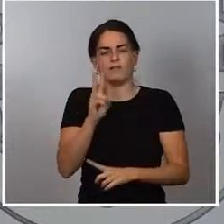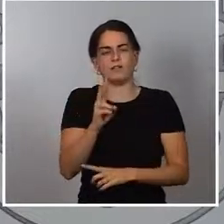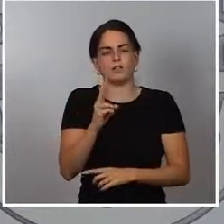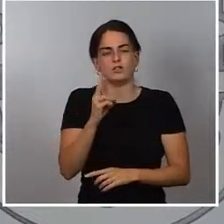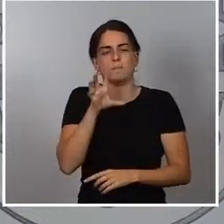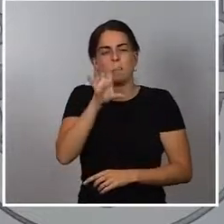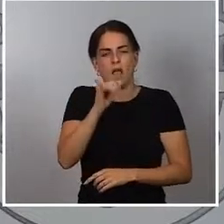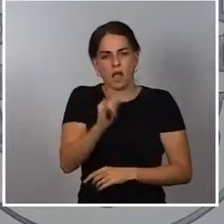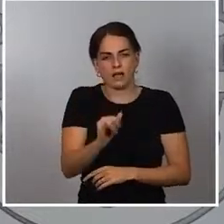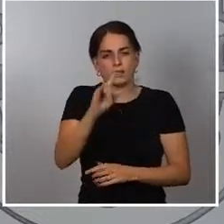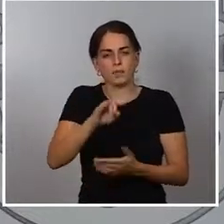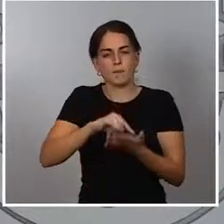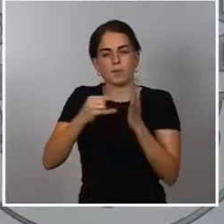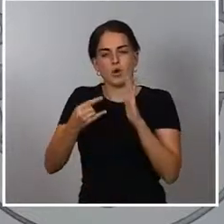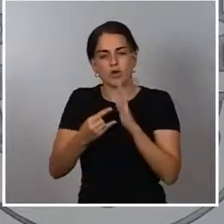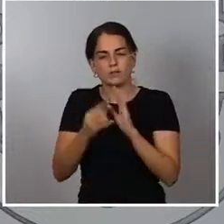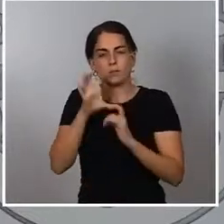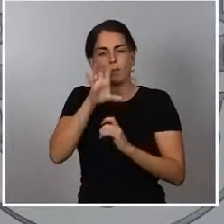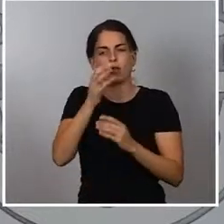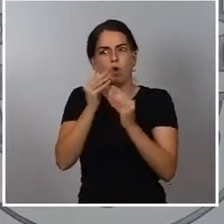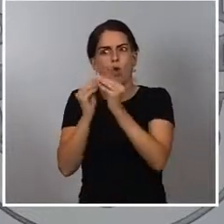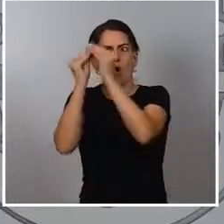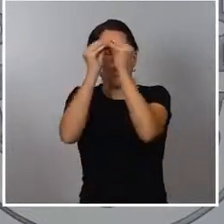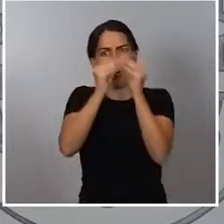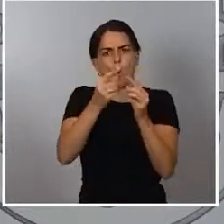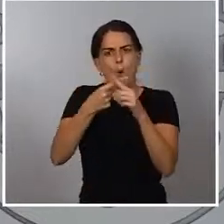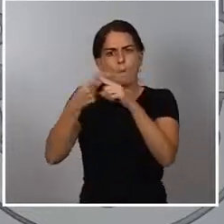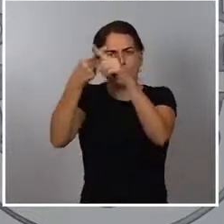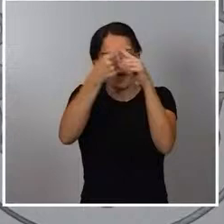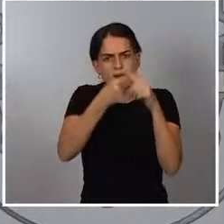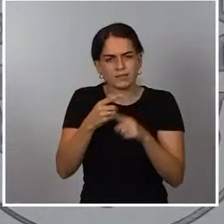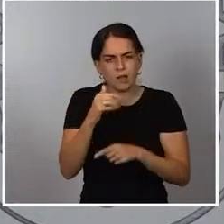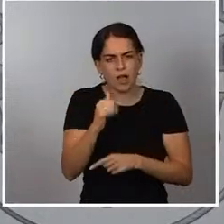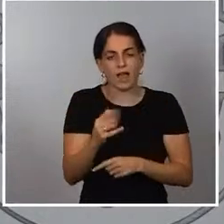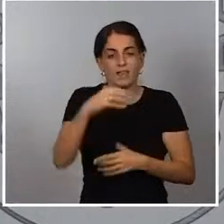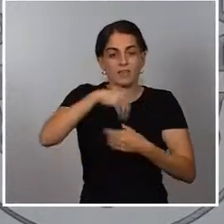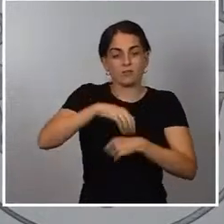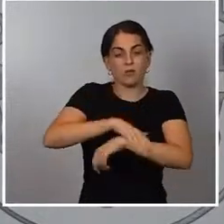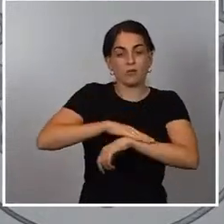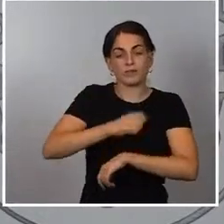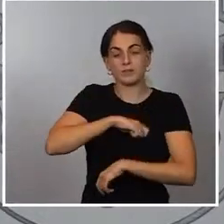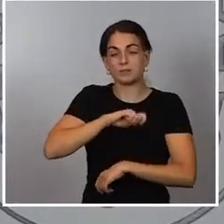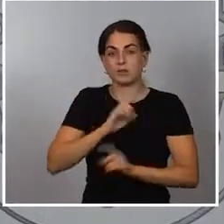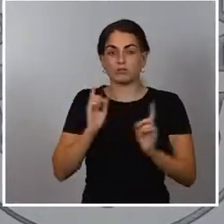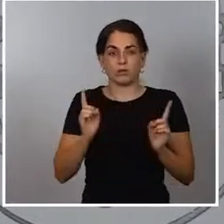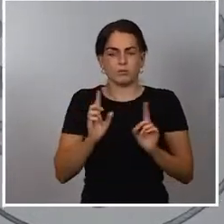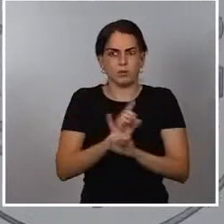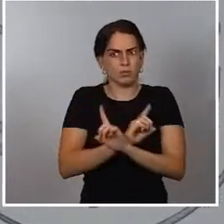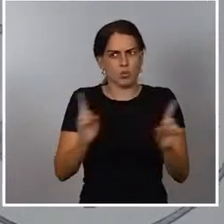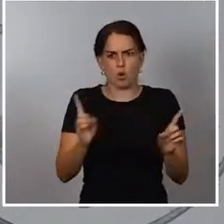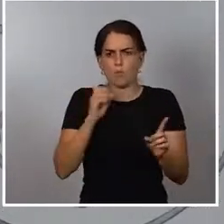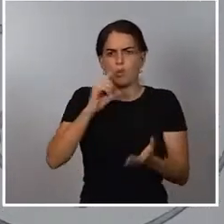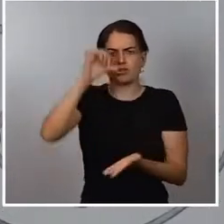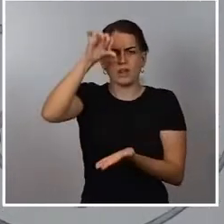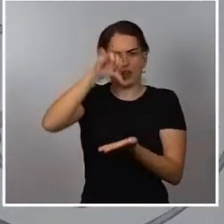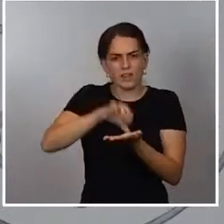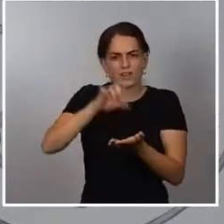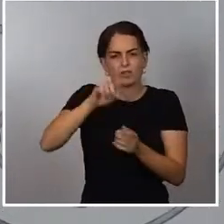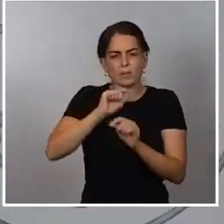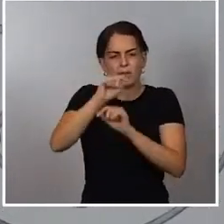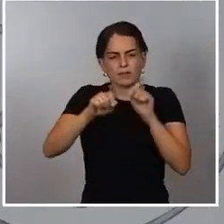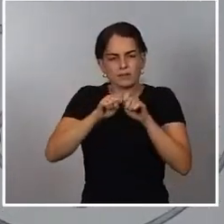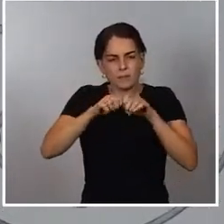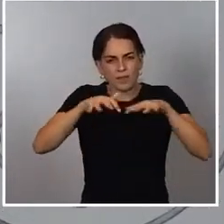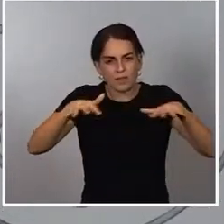compartido no solamente es del gobierno de españa sino compartido con quienes son el centro ediciones de la pandemia que sigue siendo